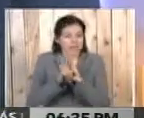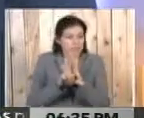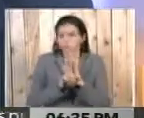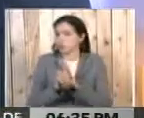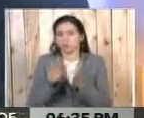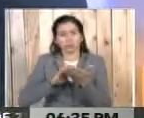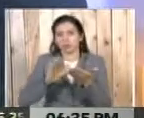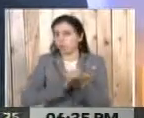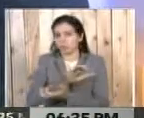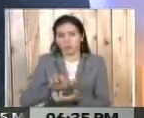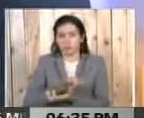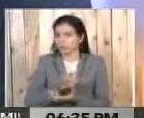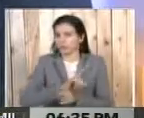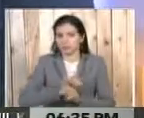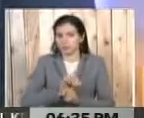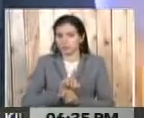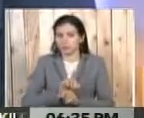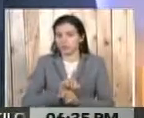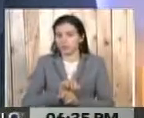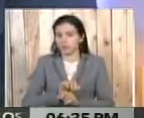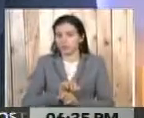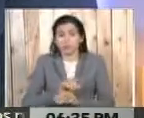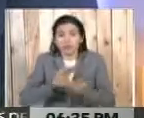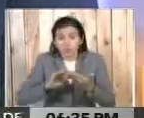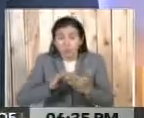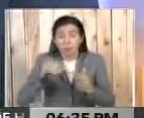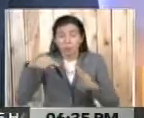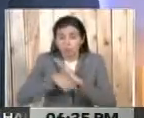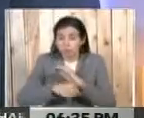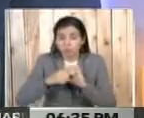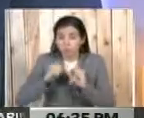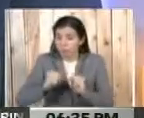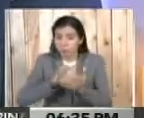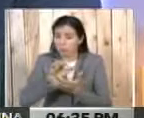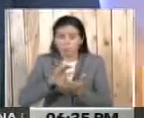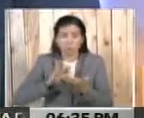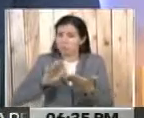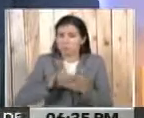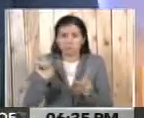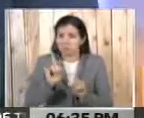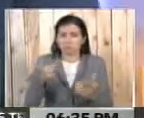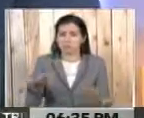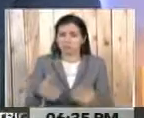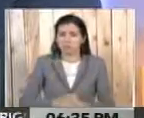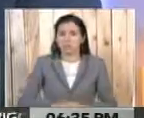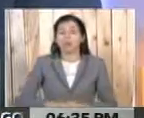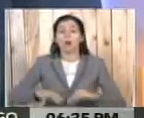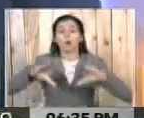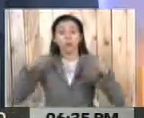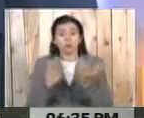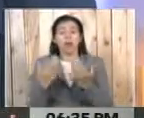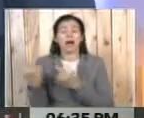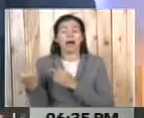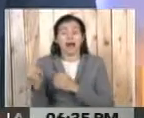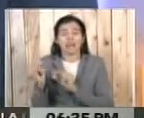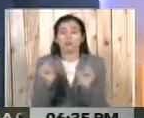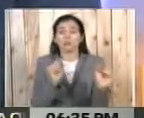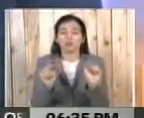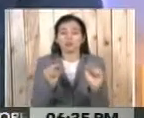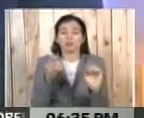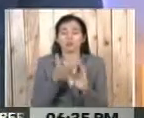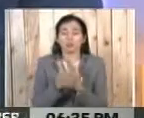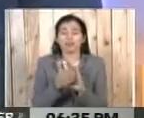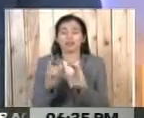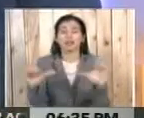no ataca ningún problema de fondo, no ataca ningún problema de la discusión mundial que hay sobre las telecomunicaciones, no actualiza la